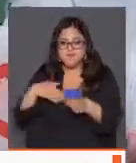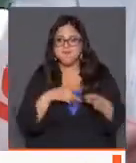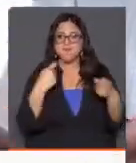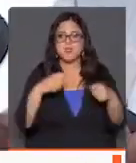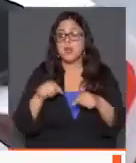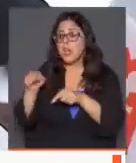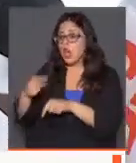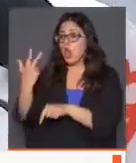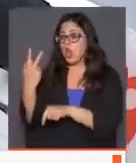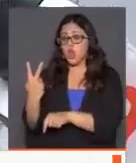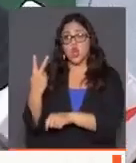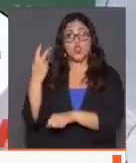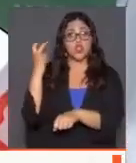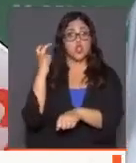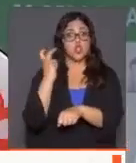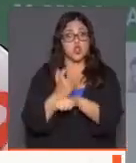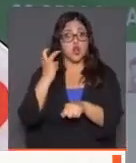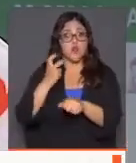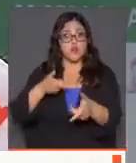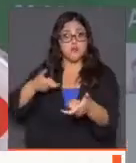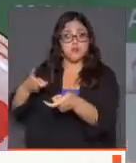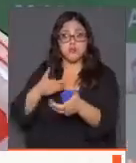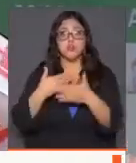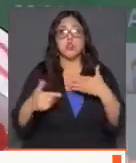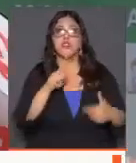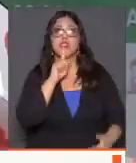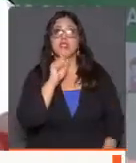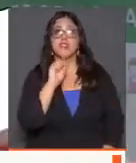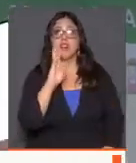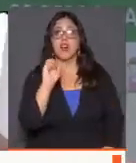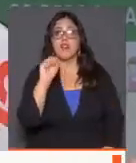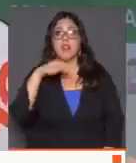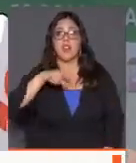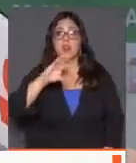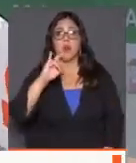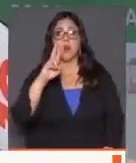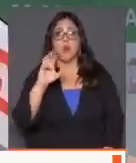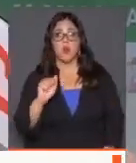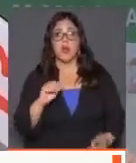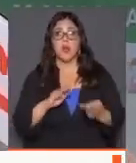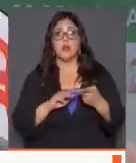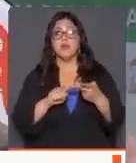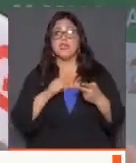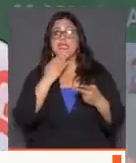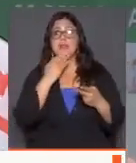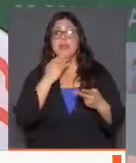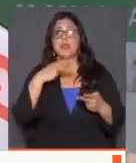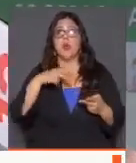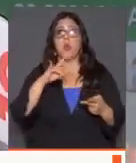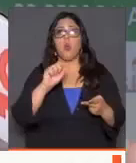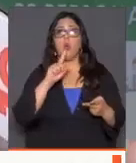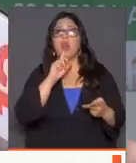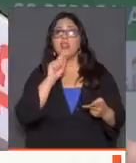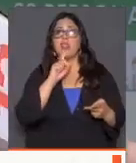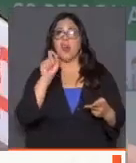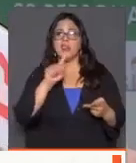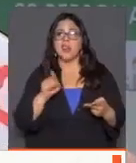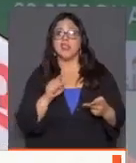con intimidación, uno en el sector de Tabancura con Kennedy y el otro en la Gualtata con San Damián. Ambos de estos con